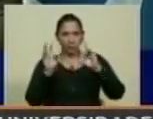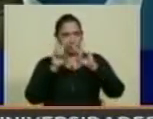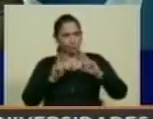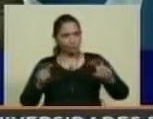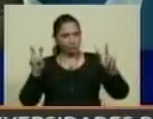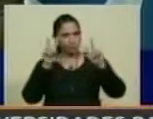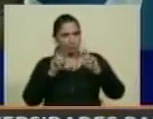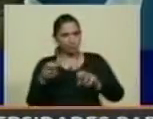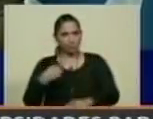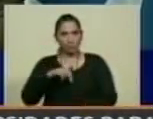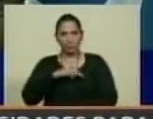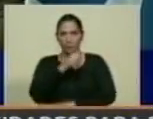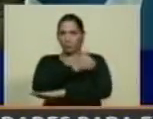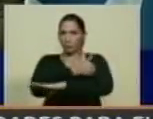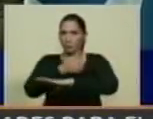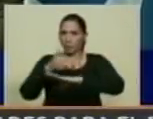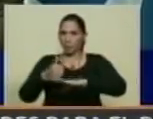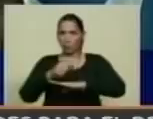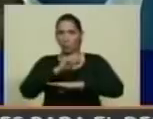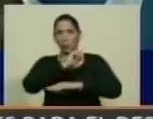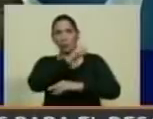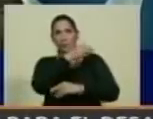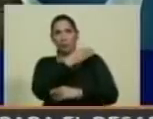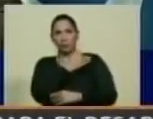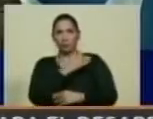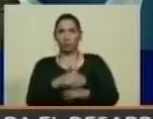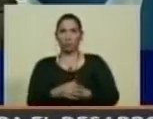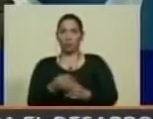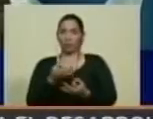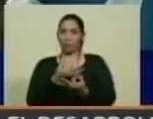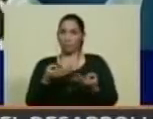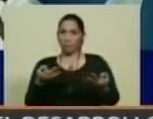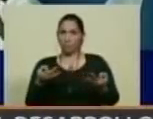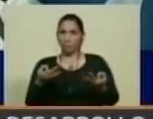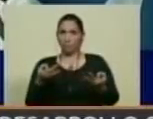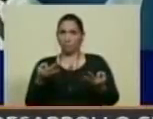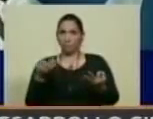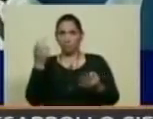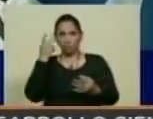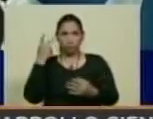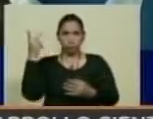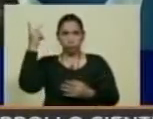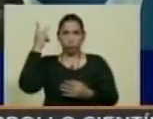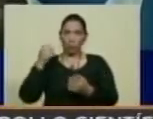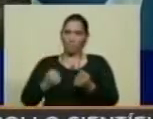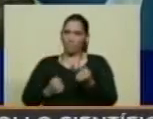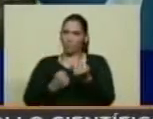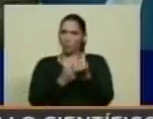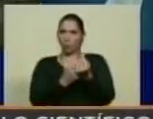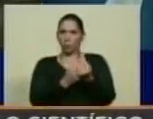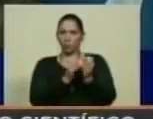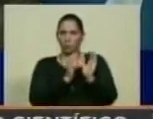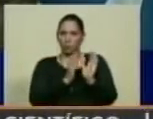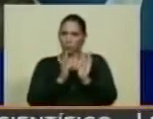direcciones, con nuestros fiscales expertos, apoyados con los órganos auxiliares de